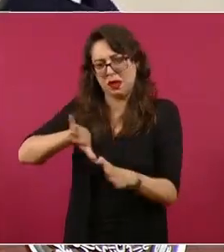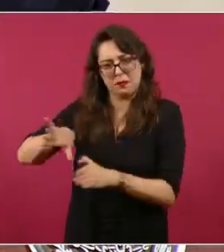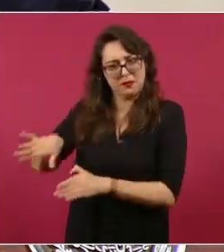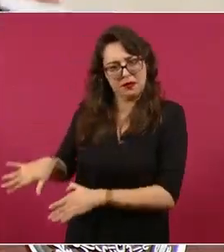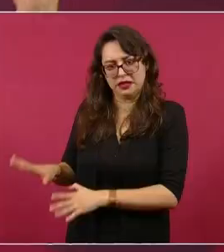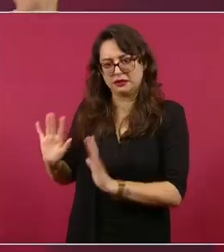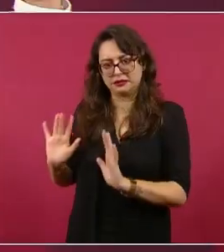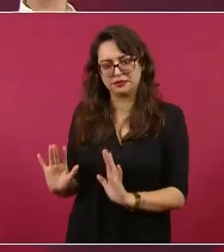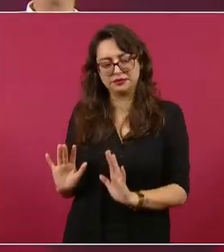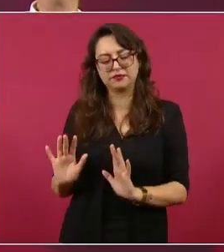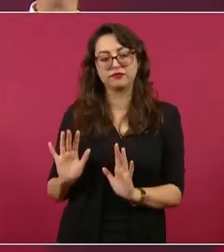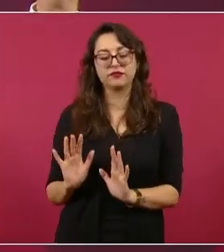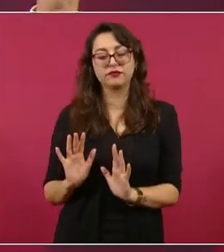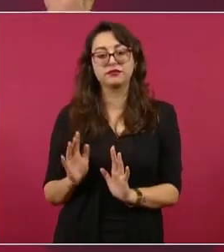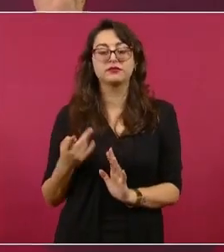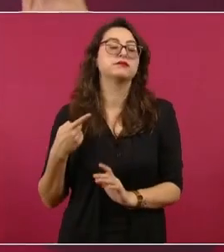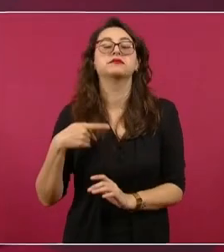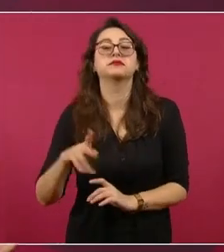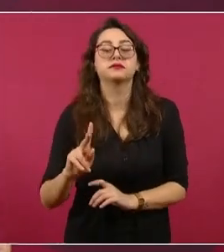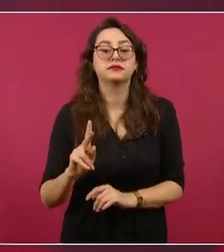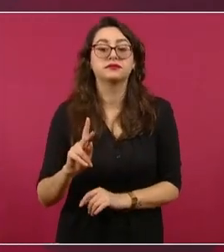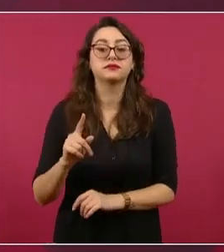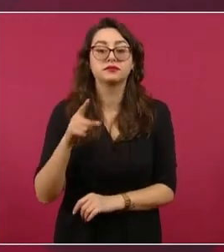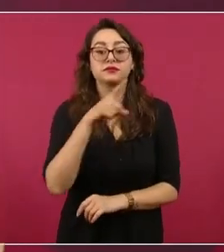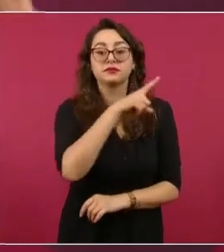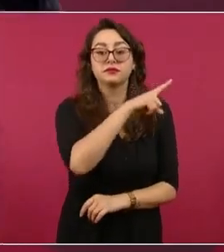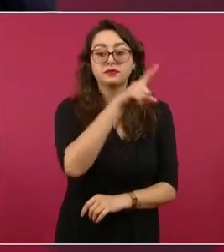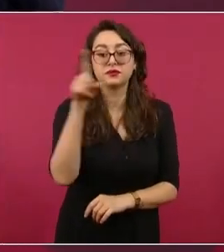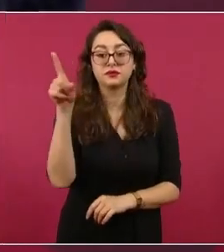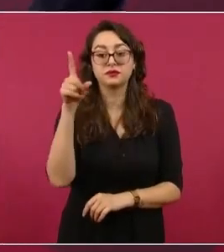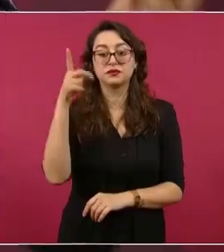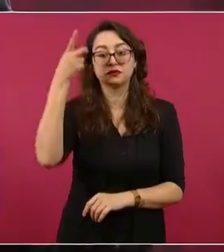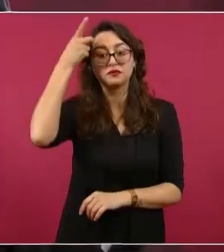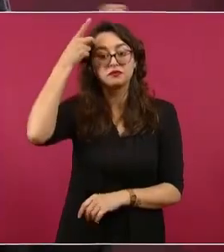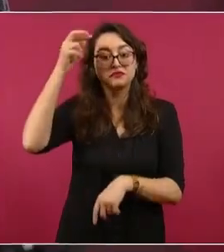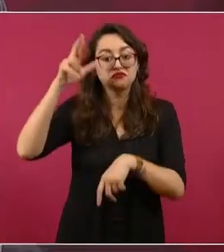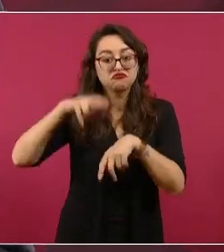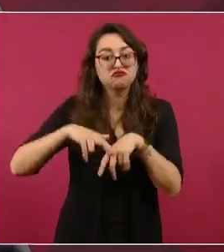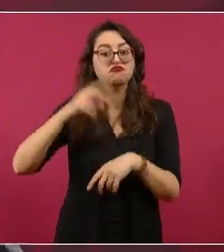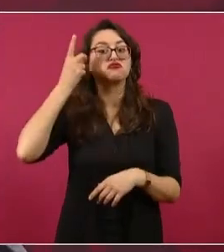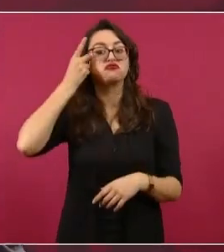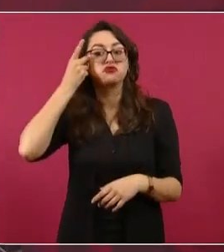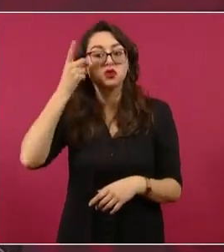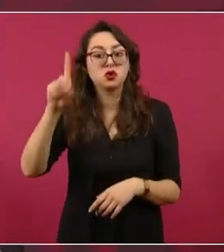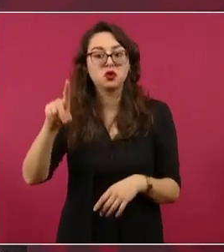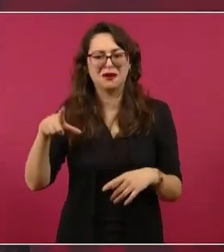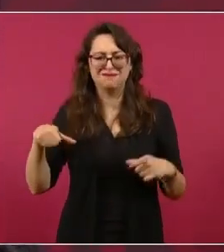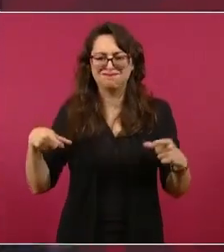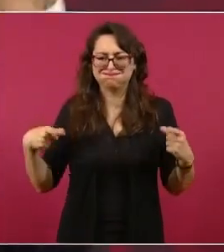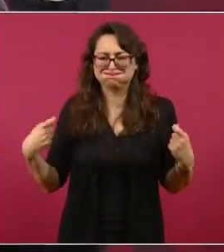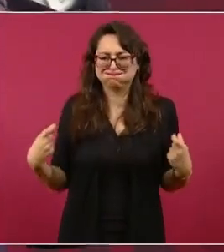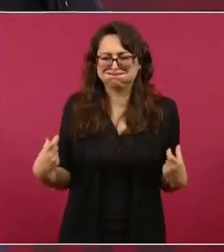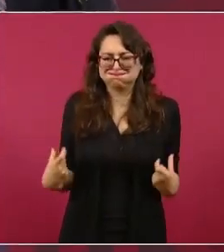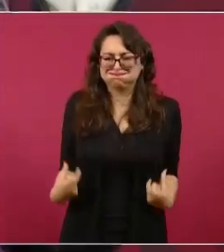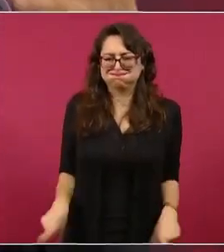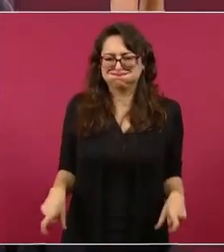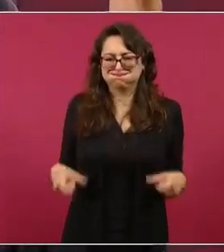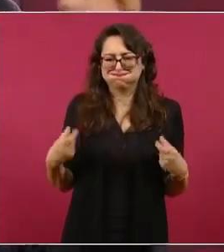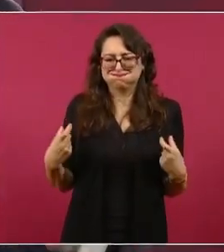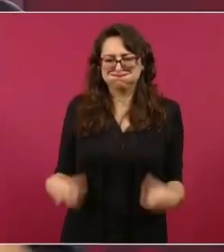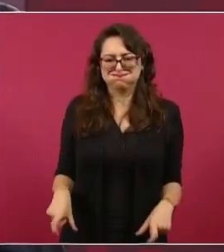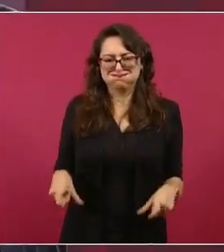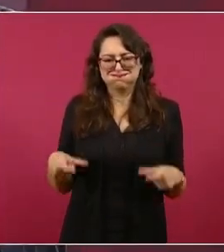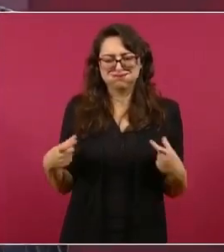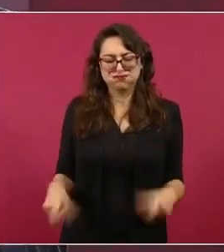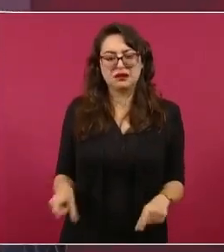que tienen muchísimo dinero, son de los más ricos de México y tenían muchísimo